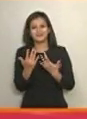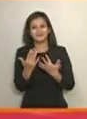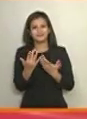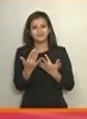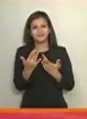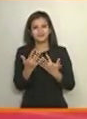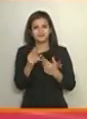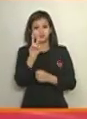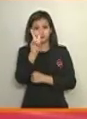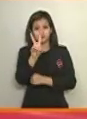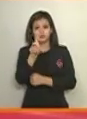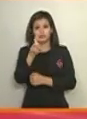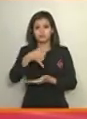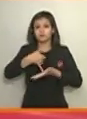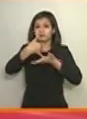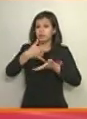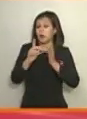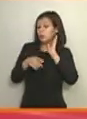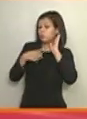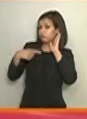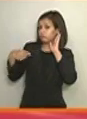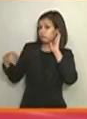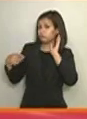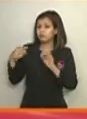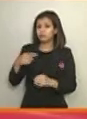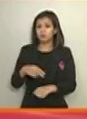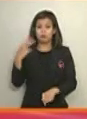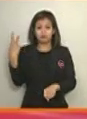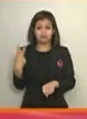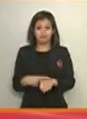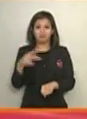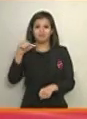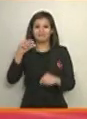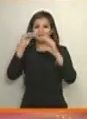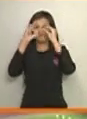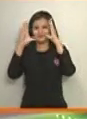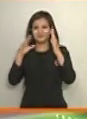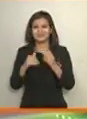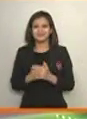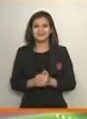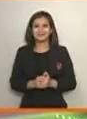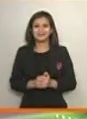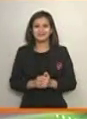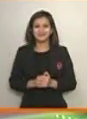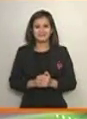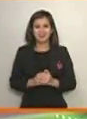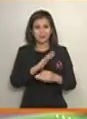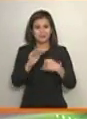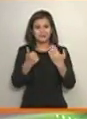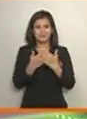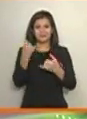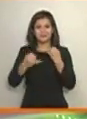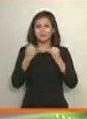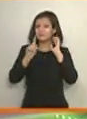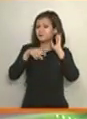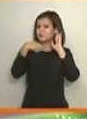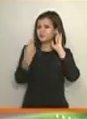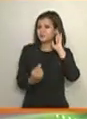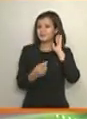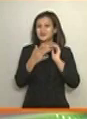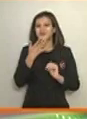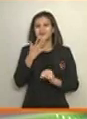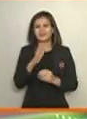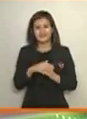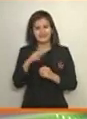es 2X. Tu premio en la diaria es multiplicado por 2 esta linda tarde. Y para todos nuestros jugadores de más 1,